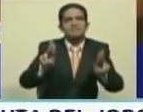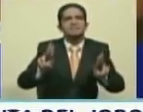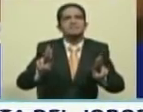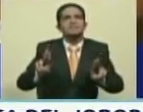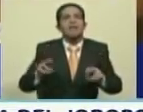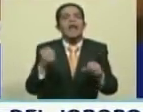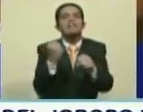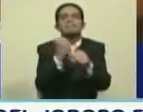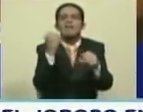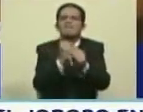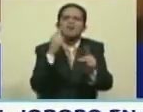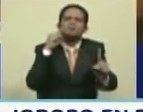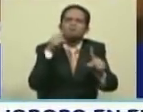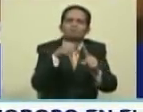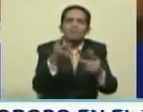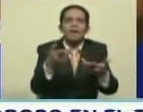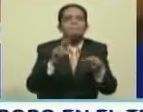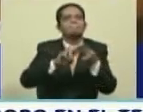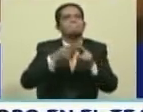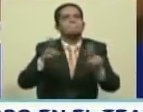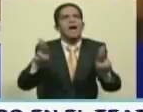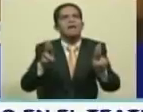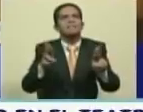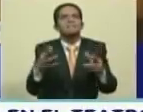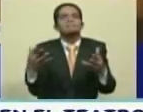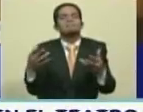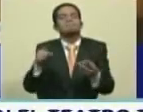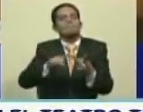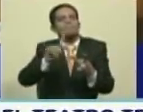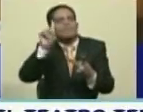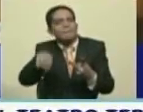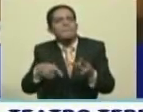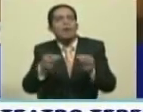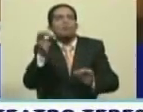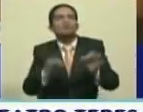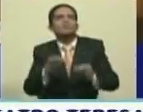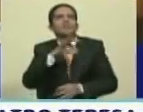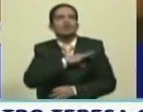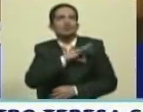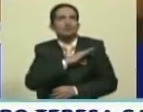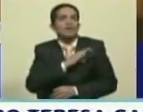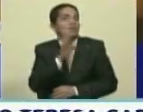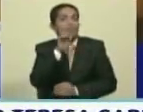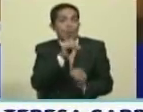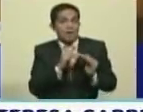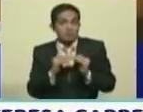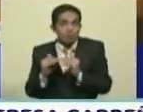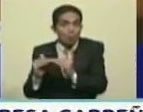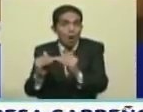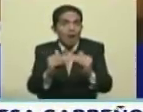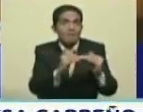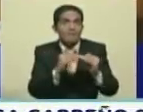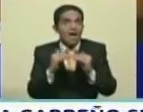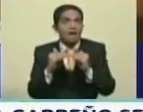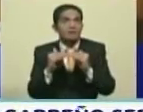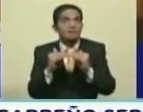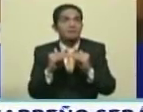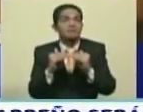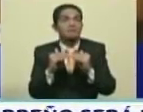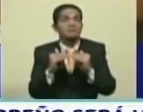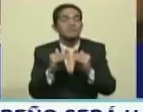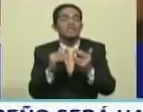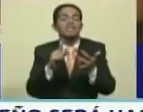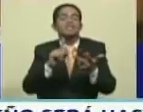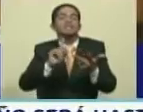una paz con justicia social. Si no hay justicia social, si no hay igualdad, y se nos respeta la dignidad y la